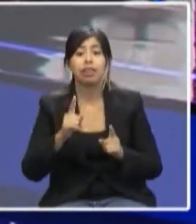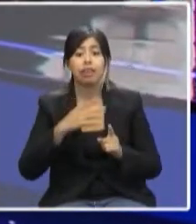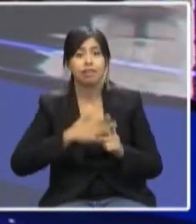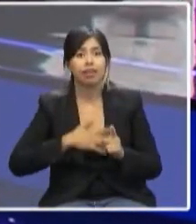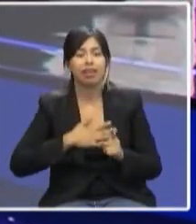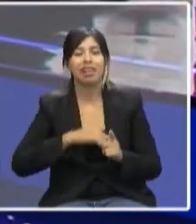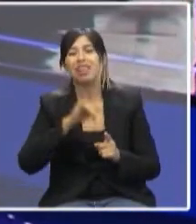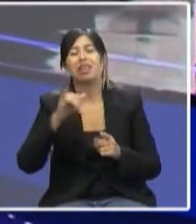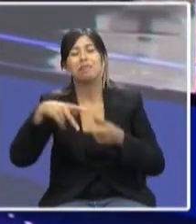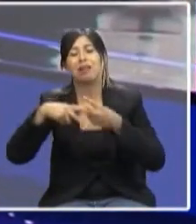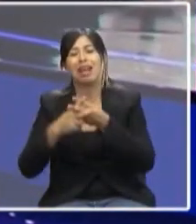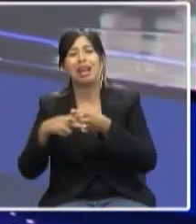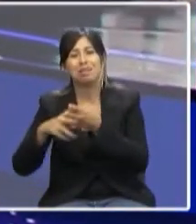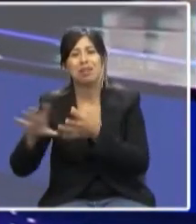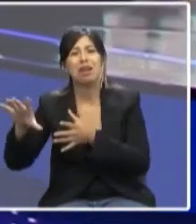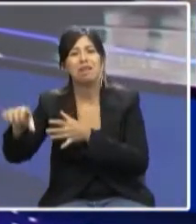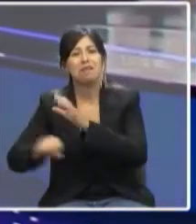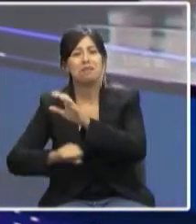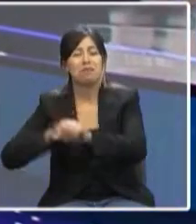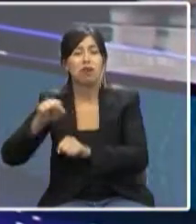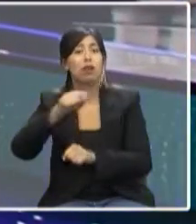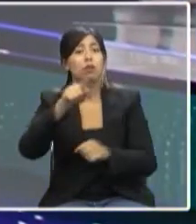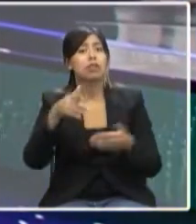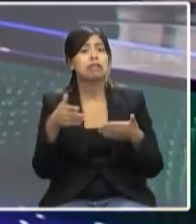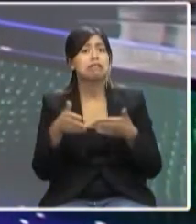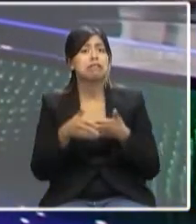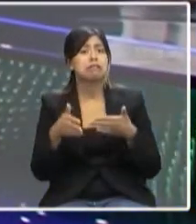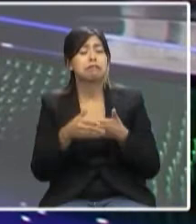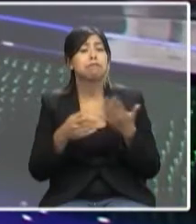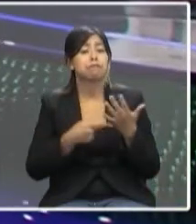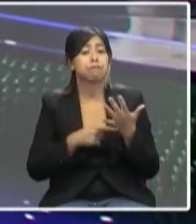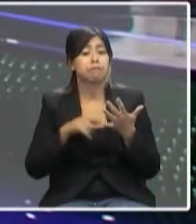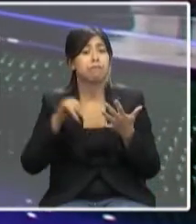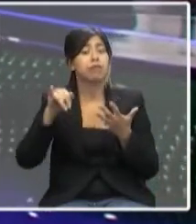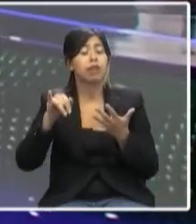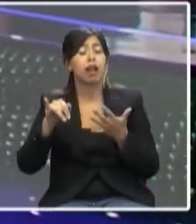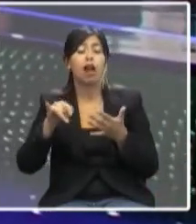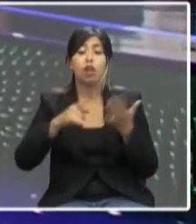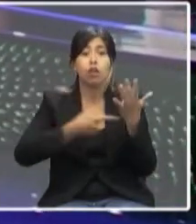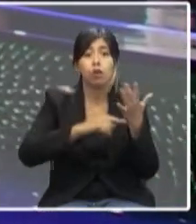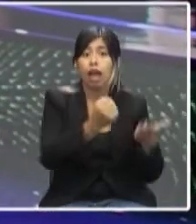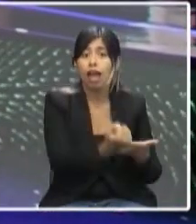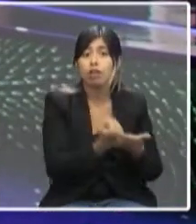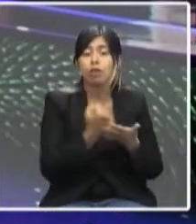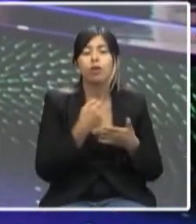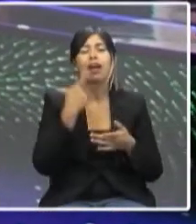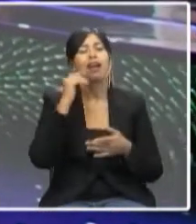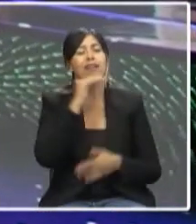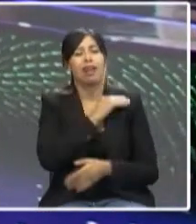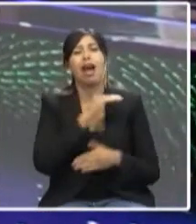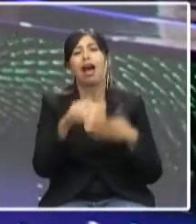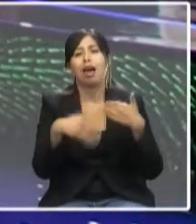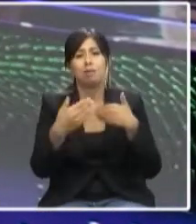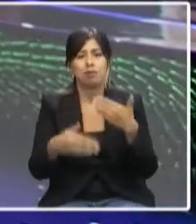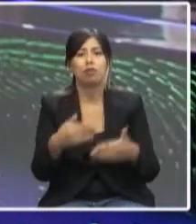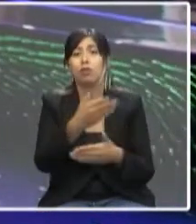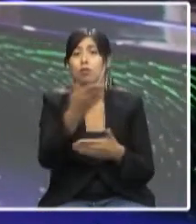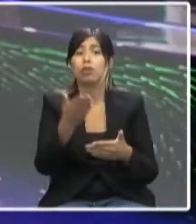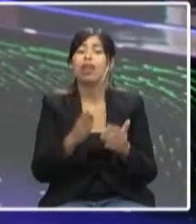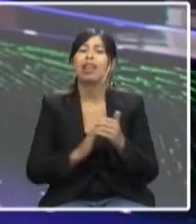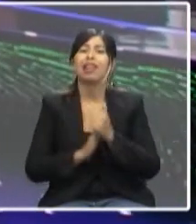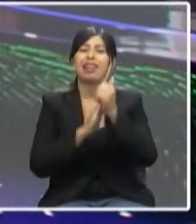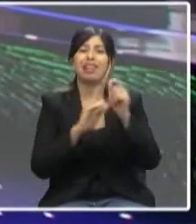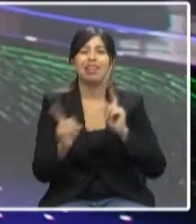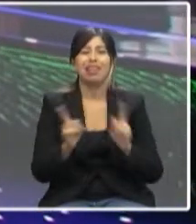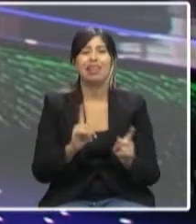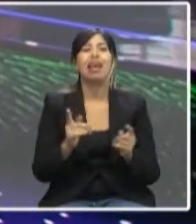las herramientas. Y si se apalancan de la tecnología, lo harán mucho más rápido y comenzarán a liderar muchos